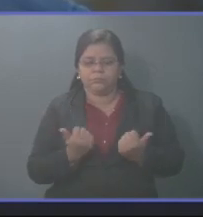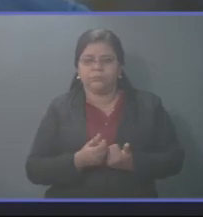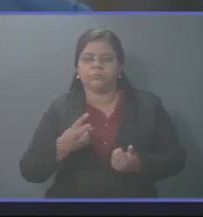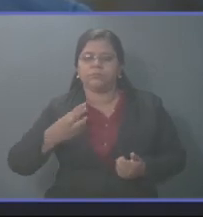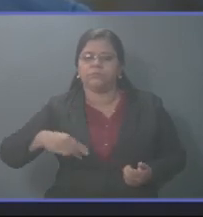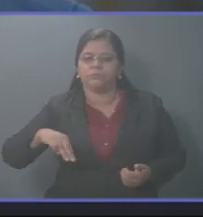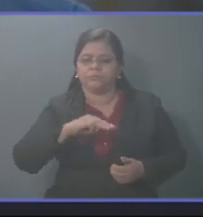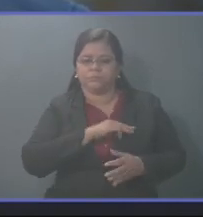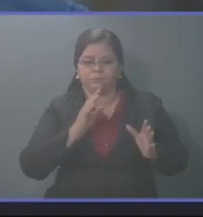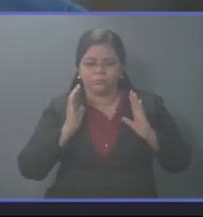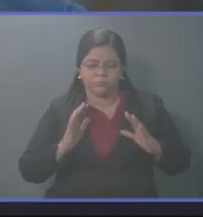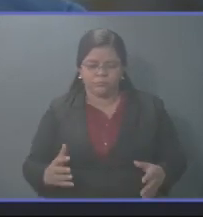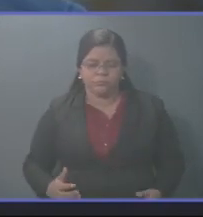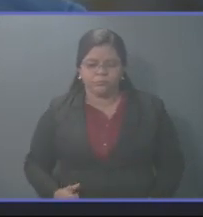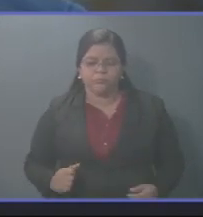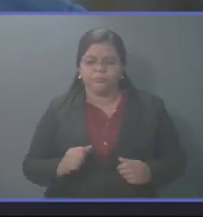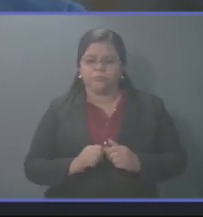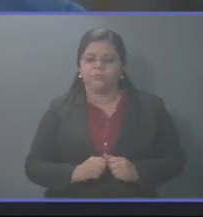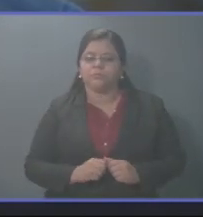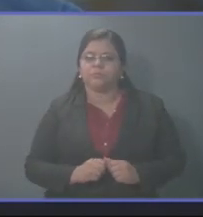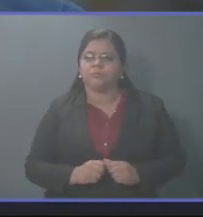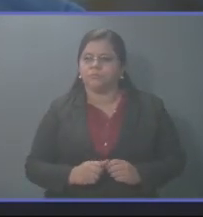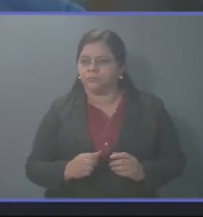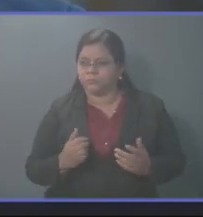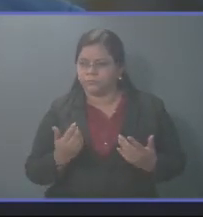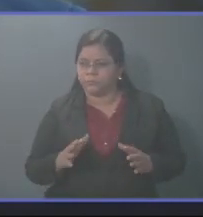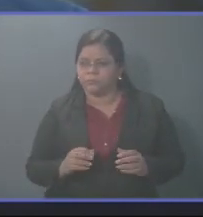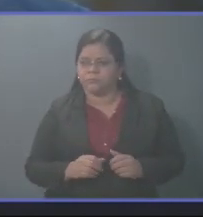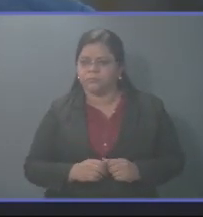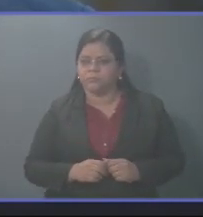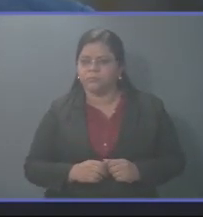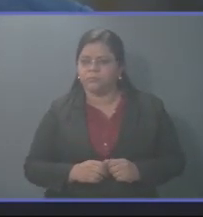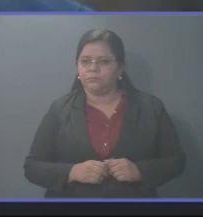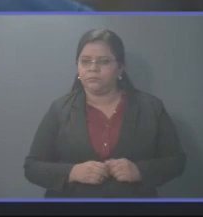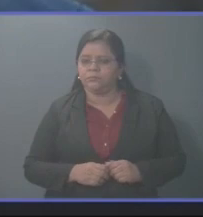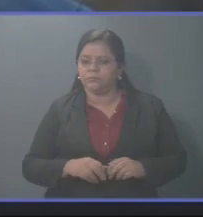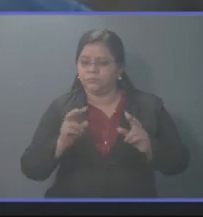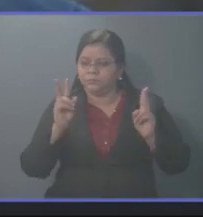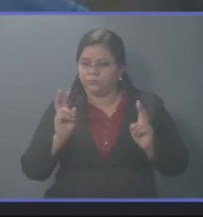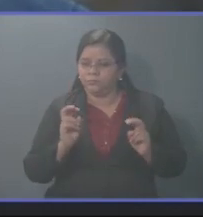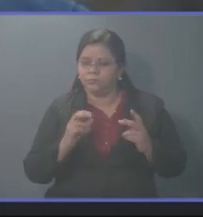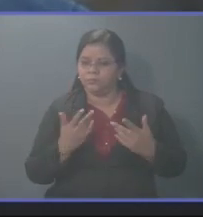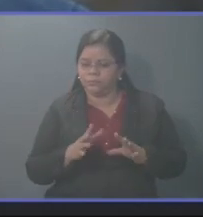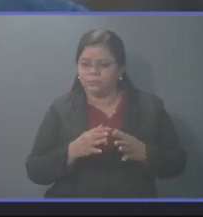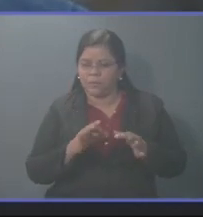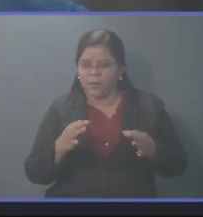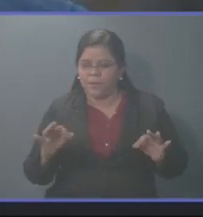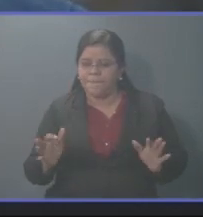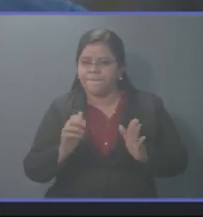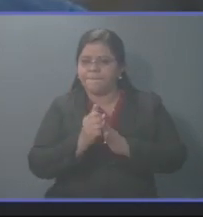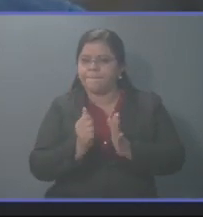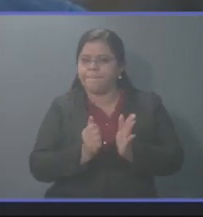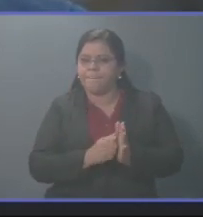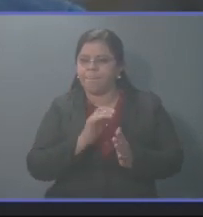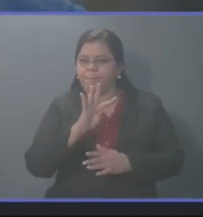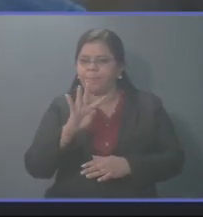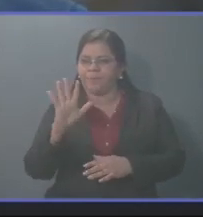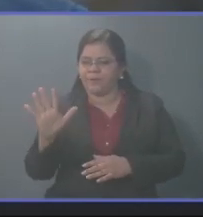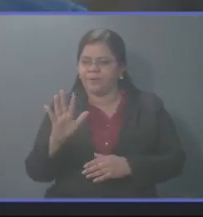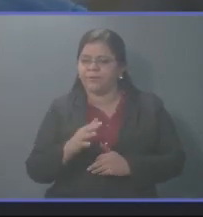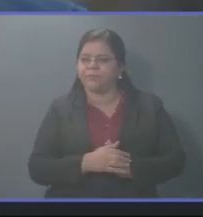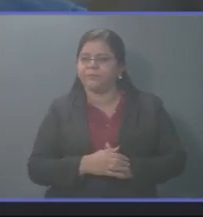Ministerio de Gobernación y Desarrollo Territorial. Cierro comillas. En cuanto al error de redacción contenido en el artículo